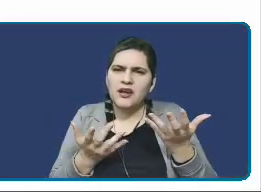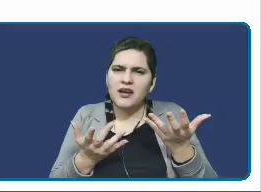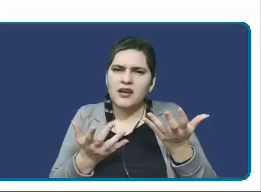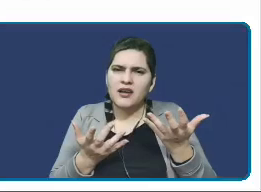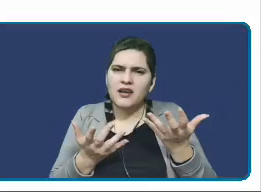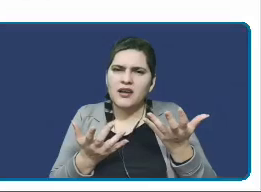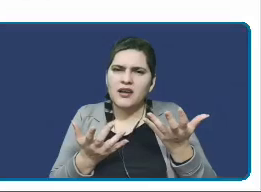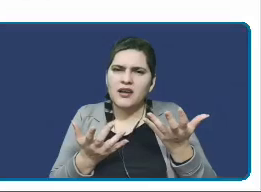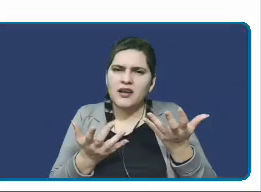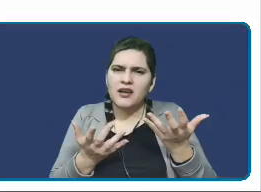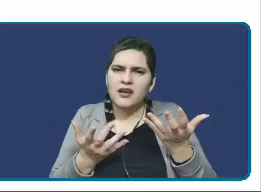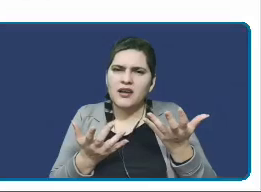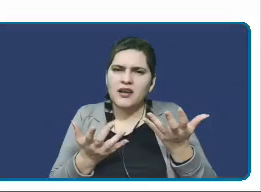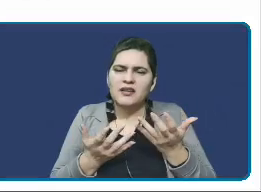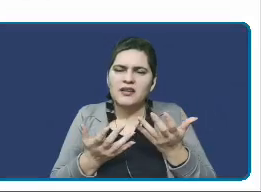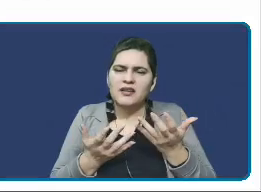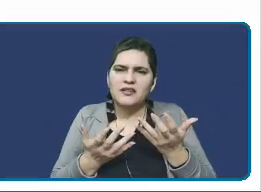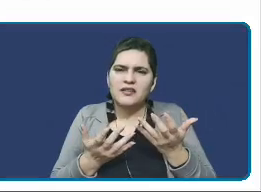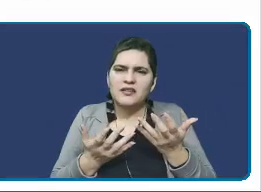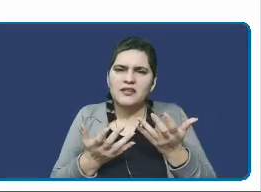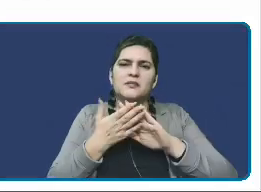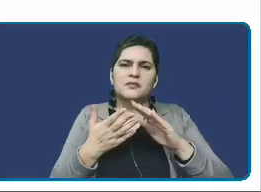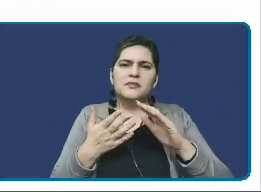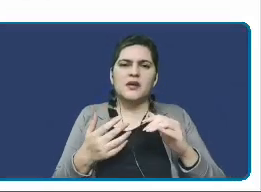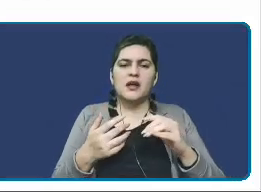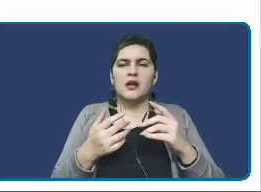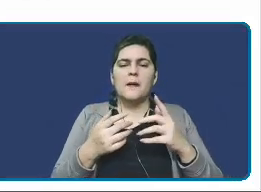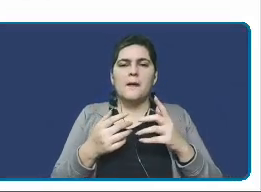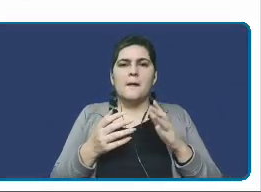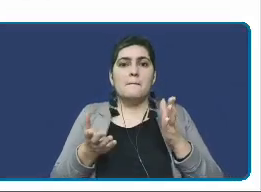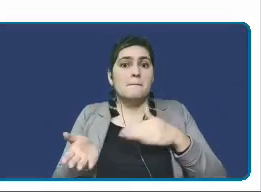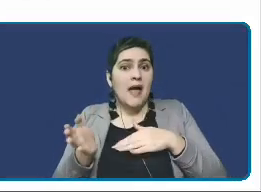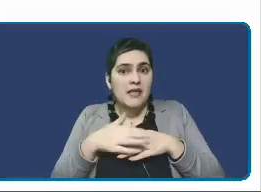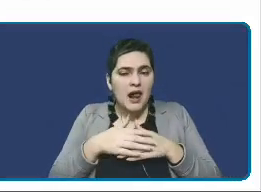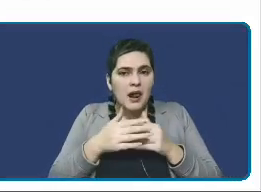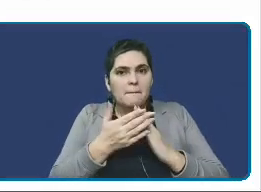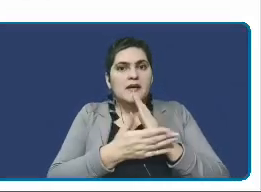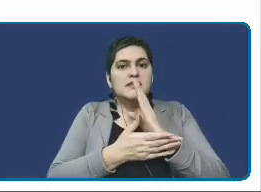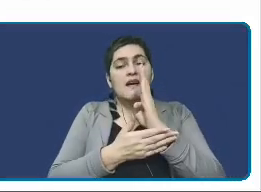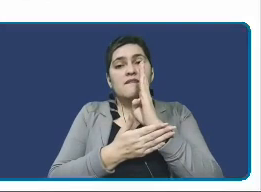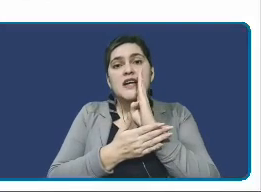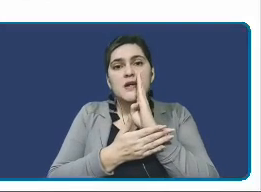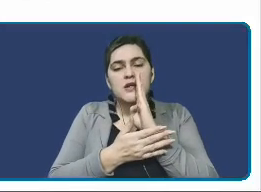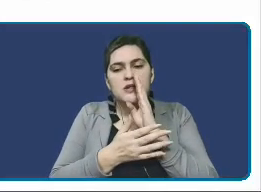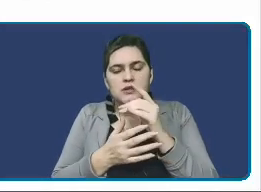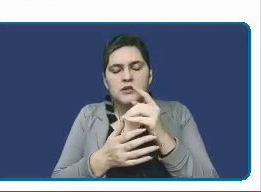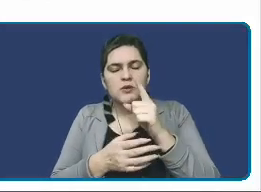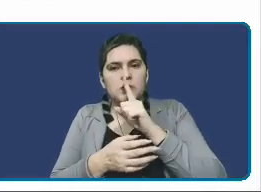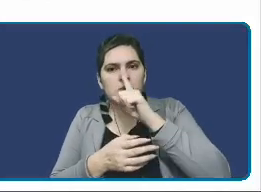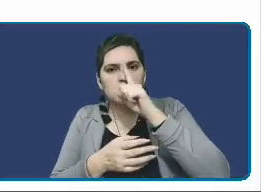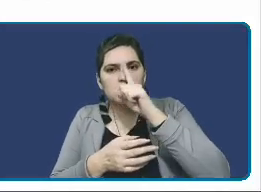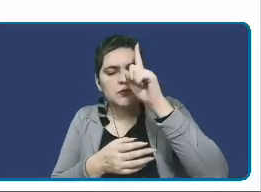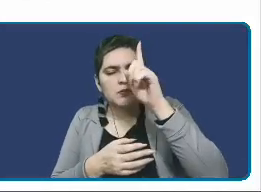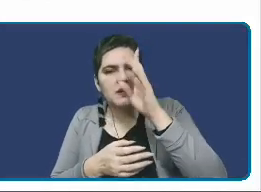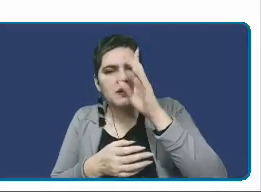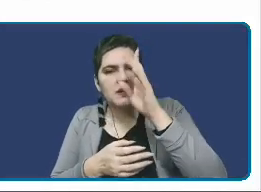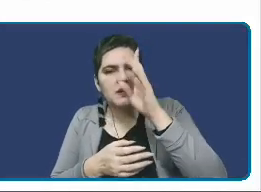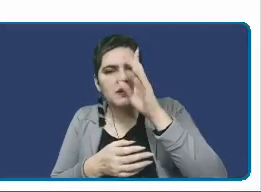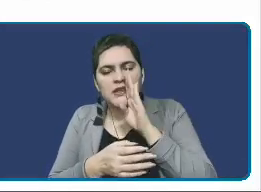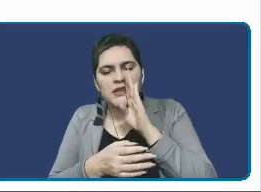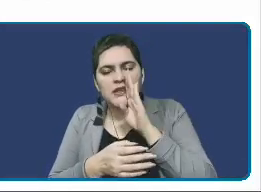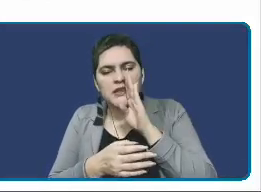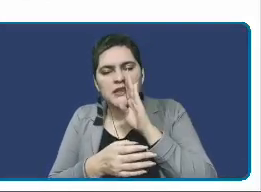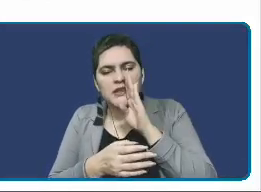alteraciones cuando en el paso de dejar el pañal y pasar a usar el baño, el entrenamiento del baño, rutinas del baño, etc. Entonces, esto